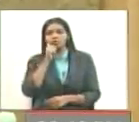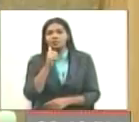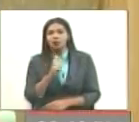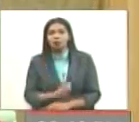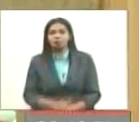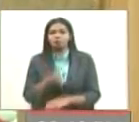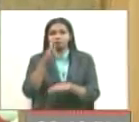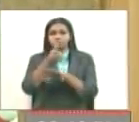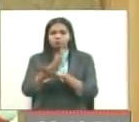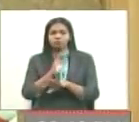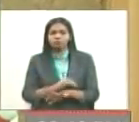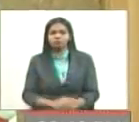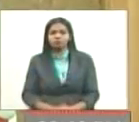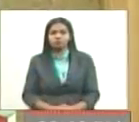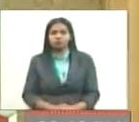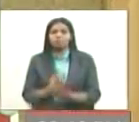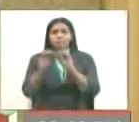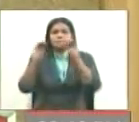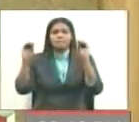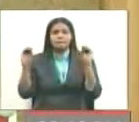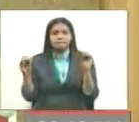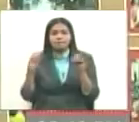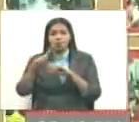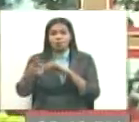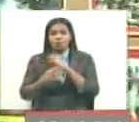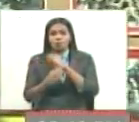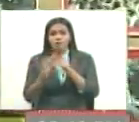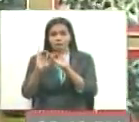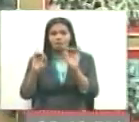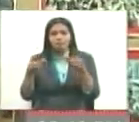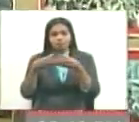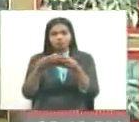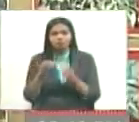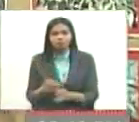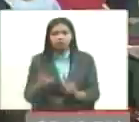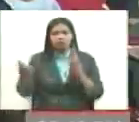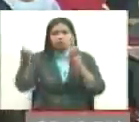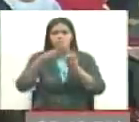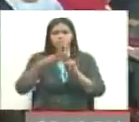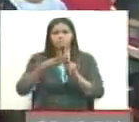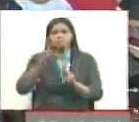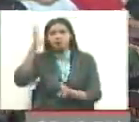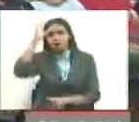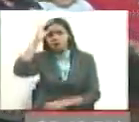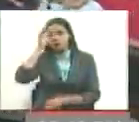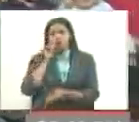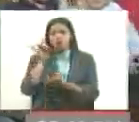La que convocó Guaidó. Numeral, Trump fuera.